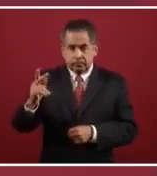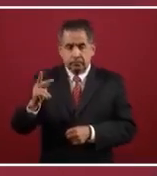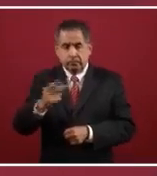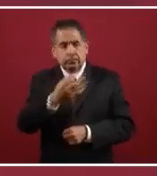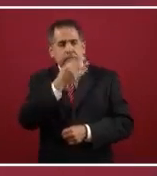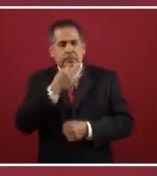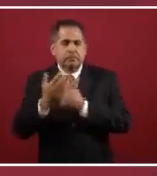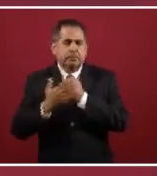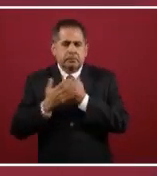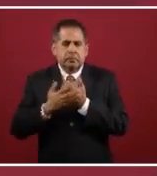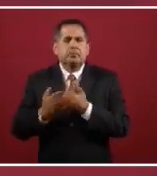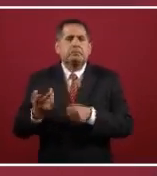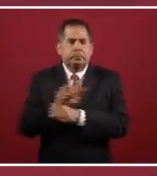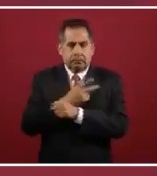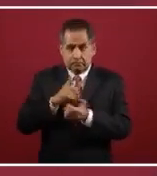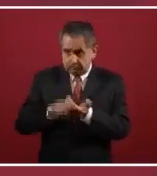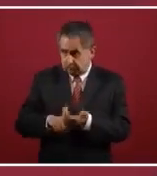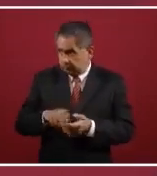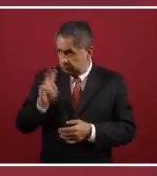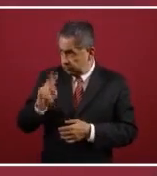informe si hay